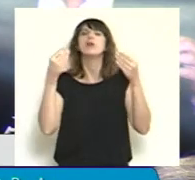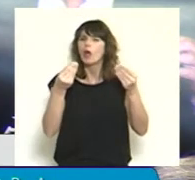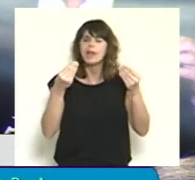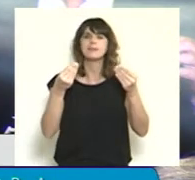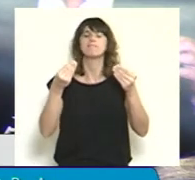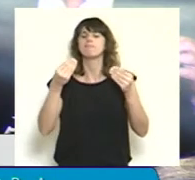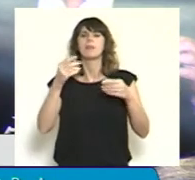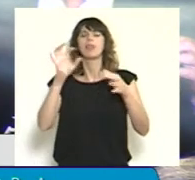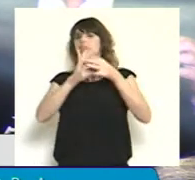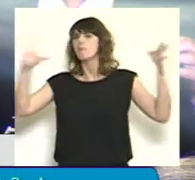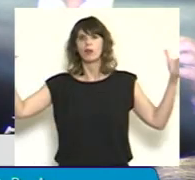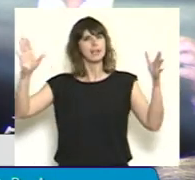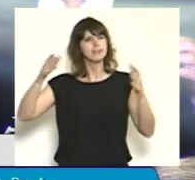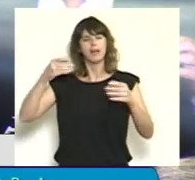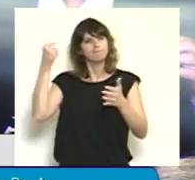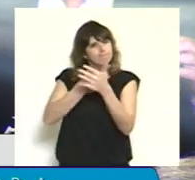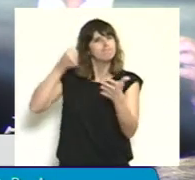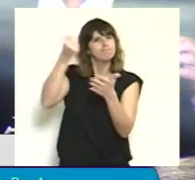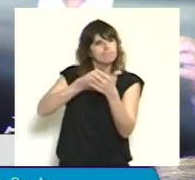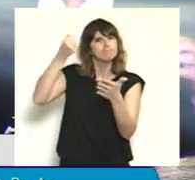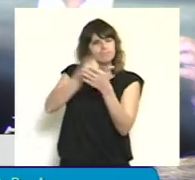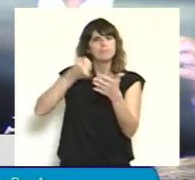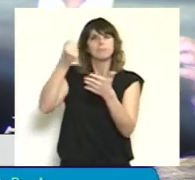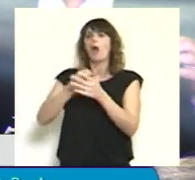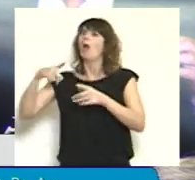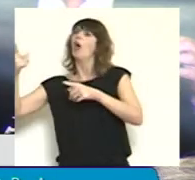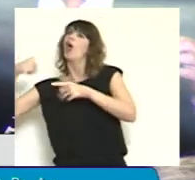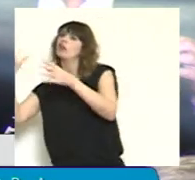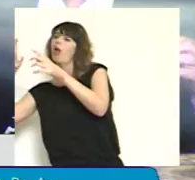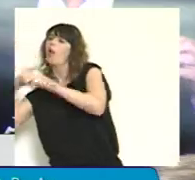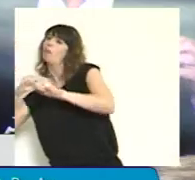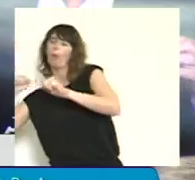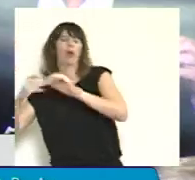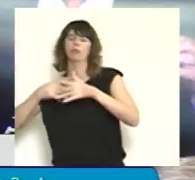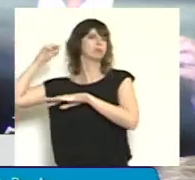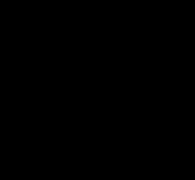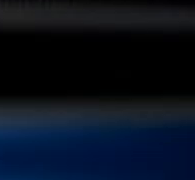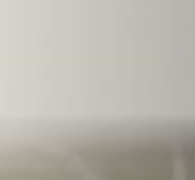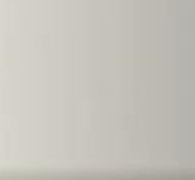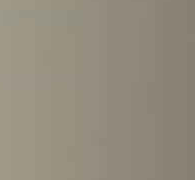institucionalidad a las provocaciones políticas que vivimos en estos días. Muchas gracias, presidente.